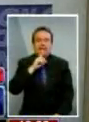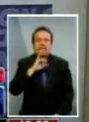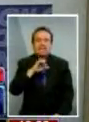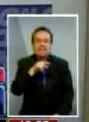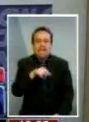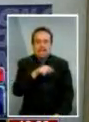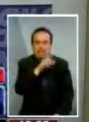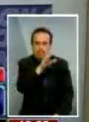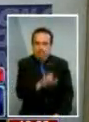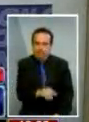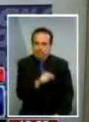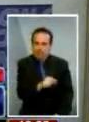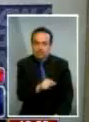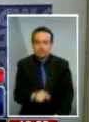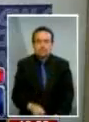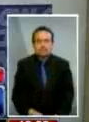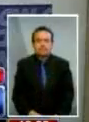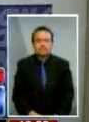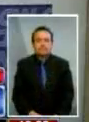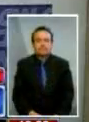de una persona.